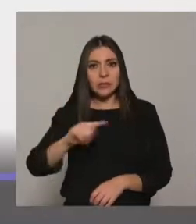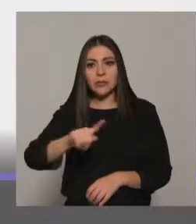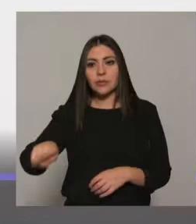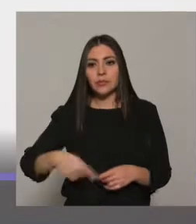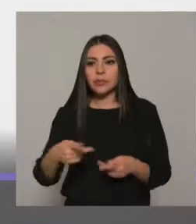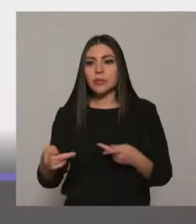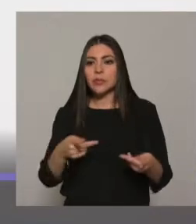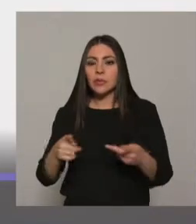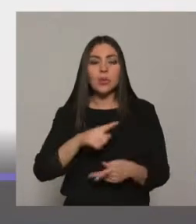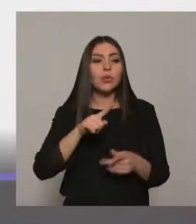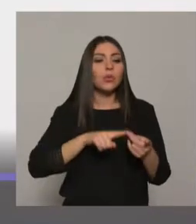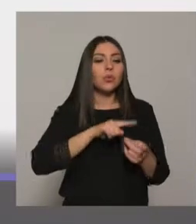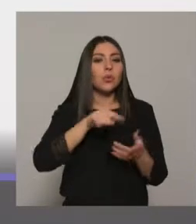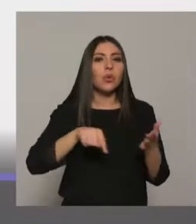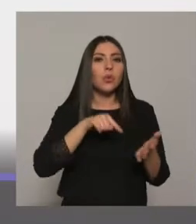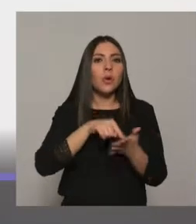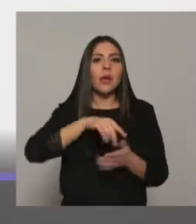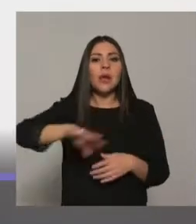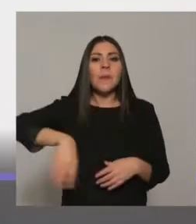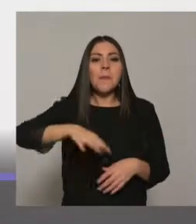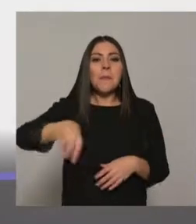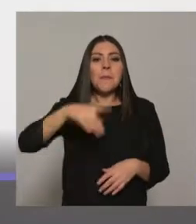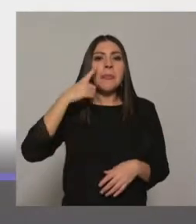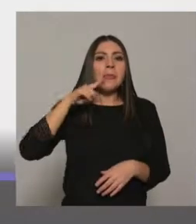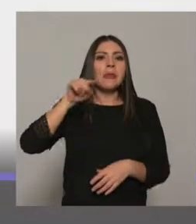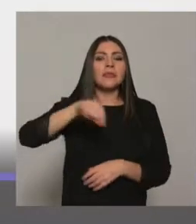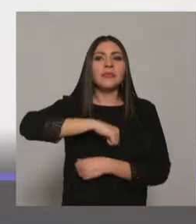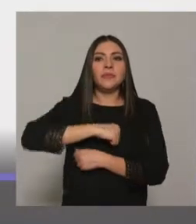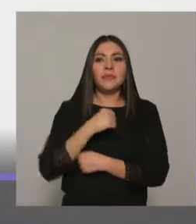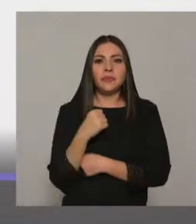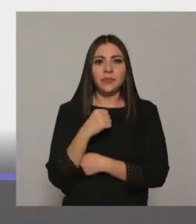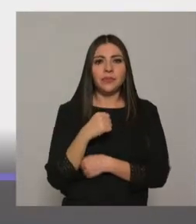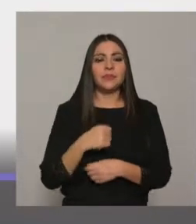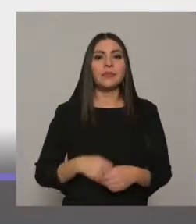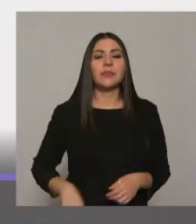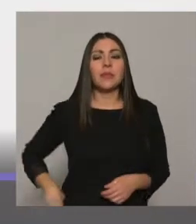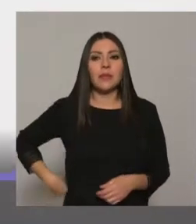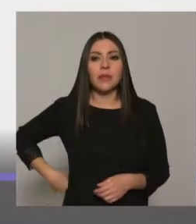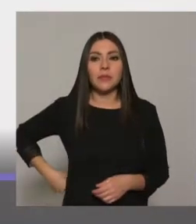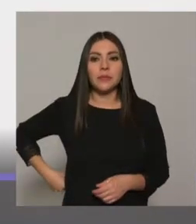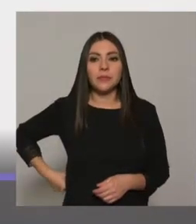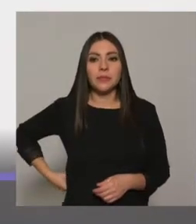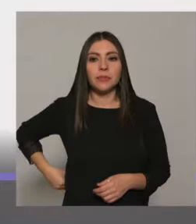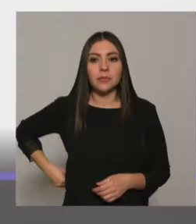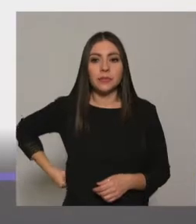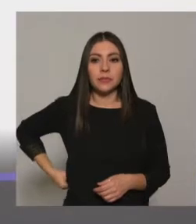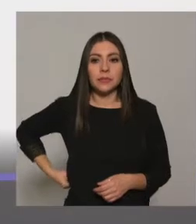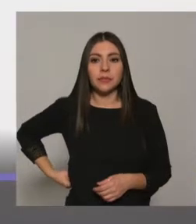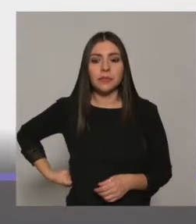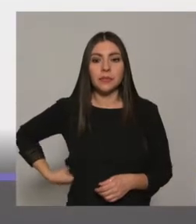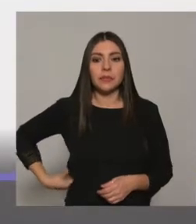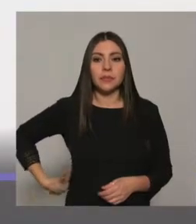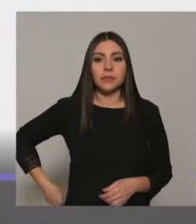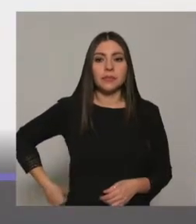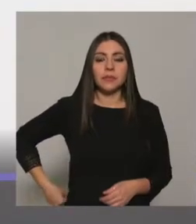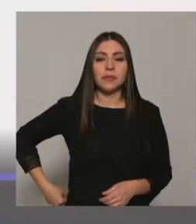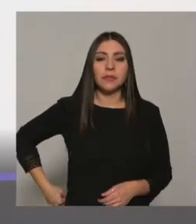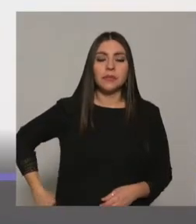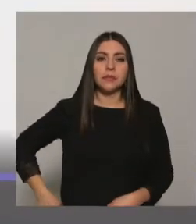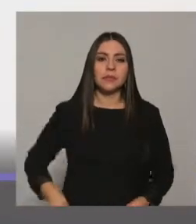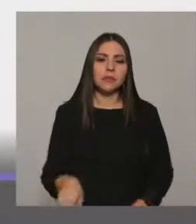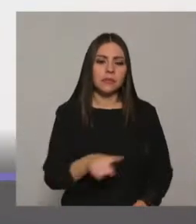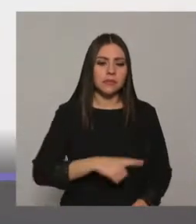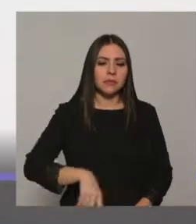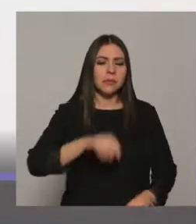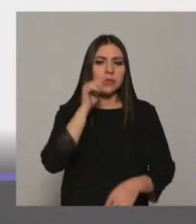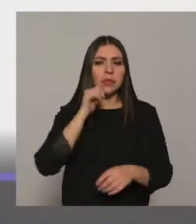buscar un lugar, porque realmente aquí el tema es de espacio. Y entonces hemos tenido la paciencia que